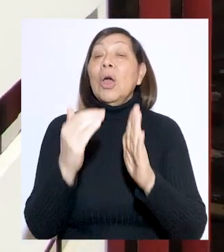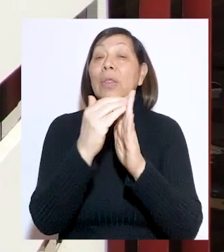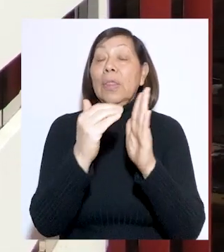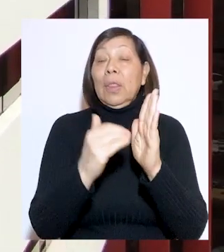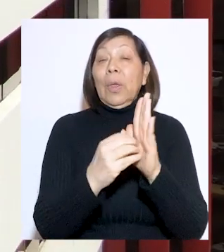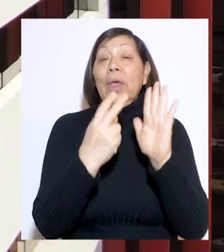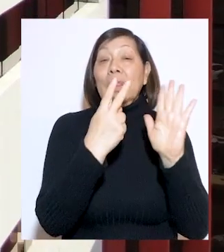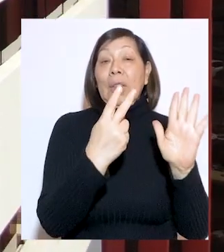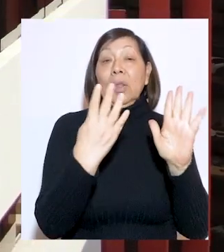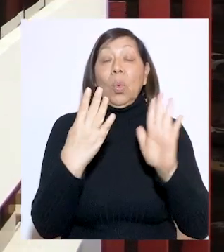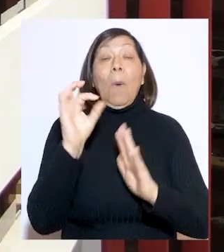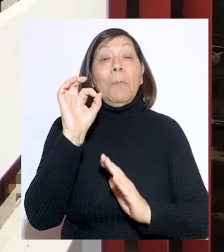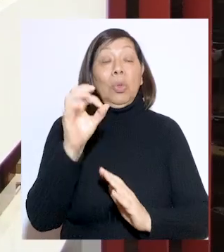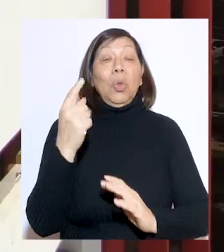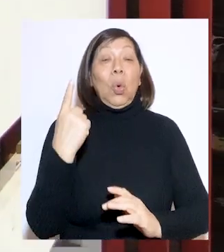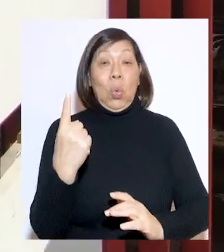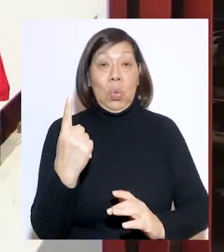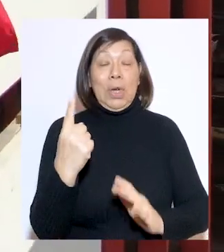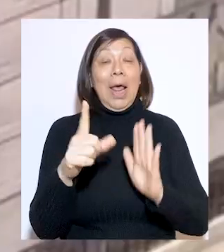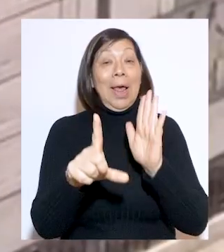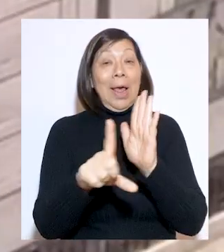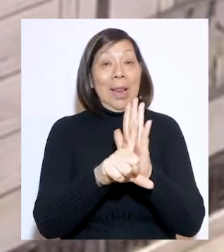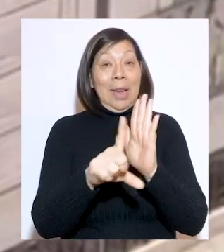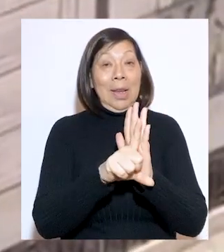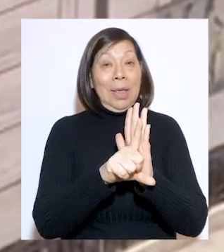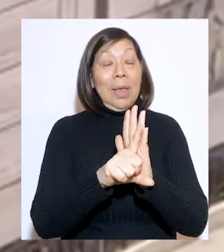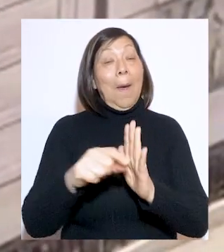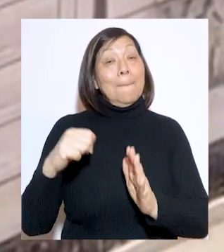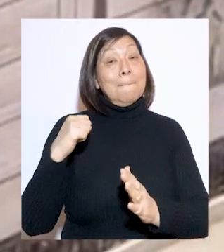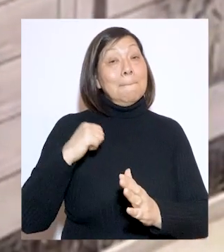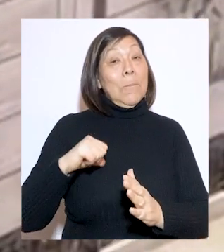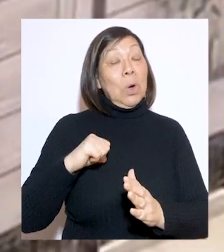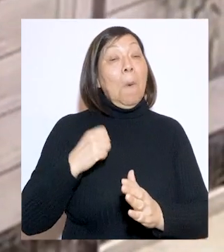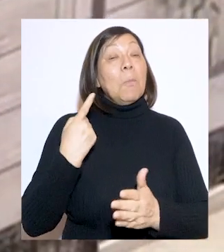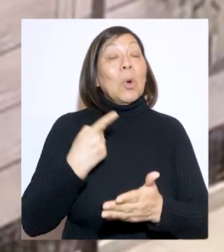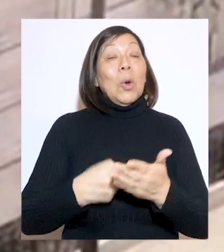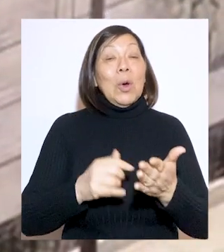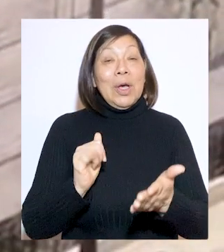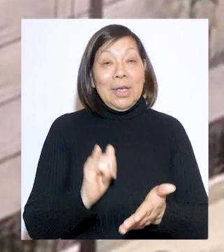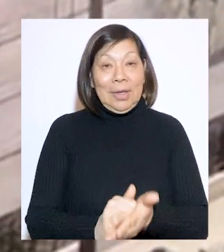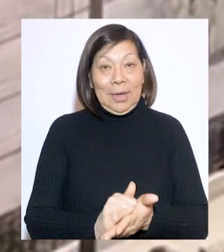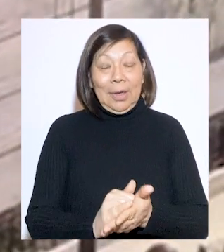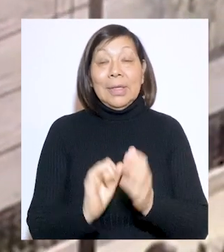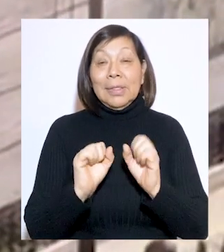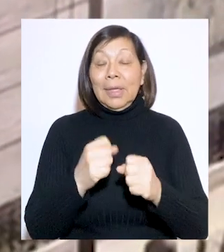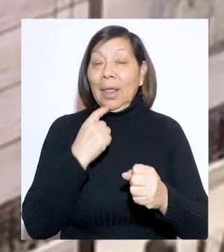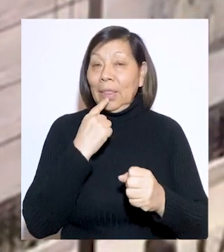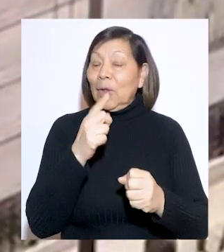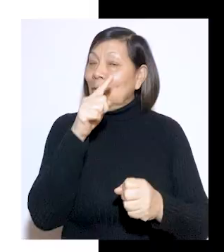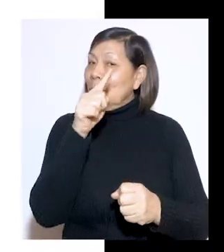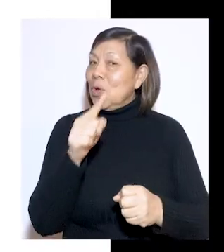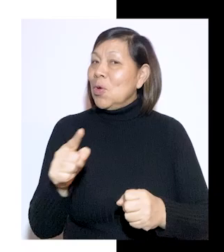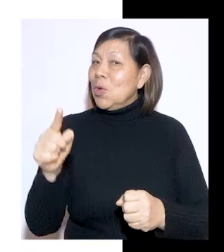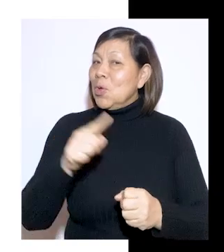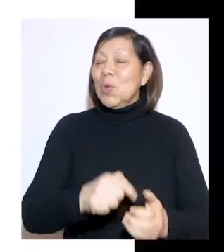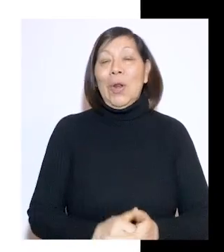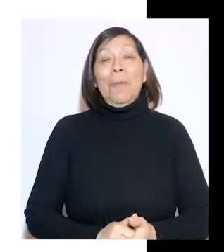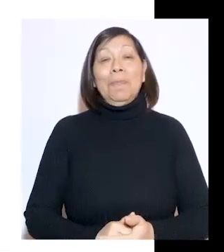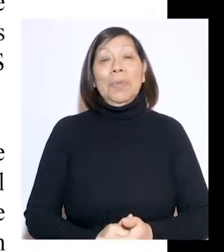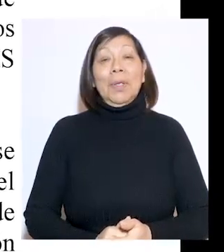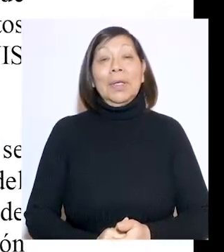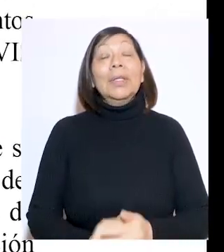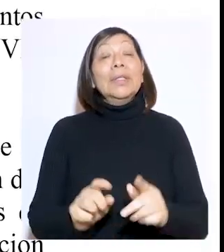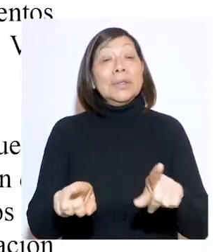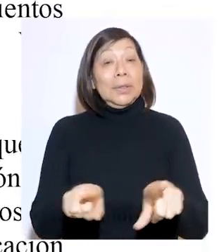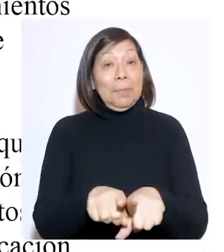artículo 79.1 de la Ley Orgánica de Municipalidades, por lo tanto, deben declararse nulos.